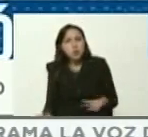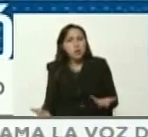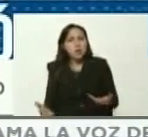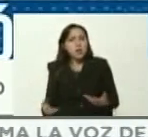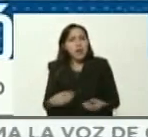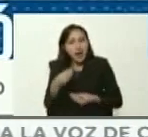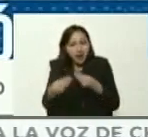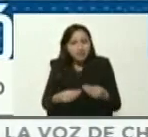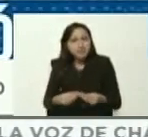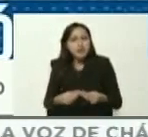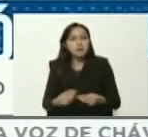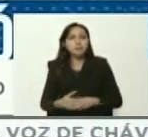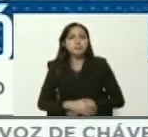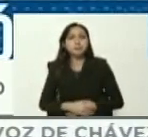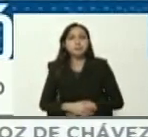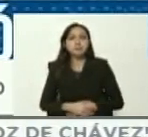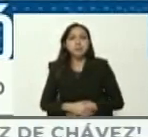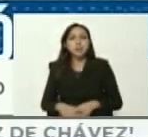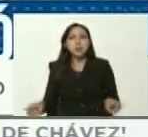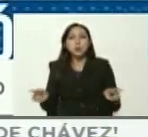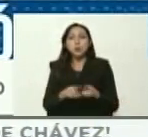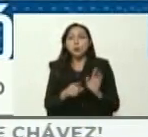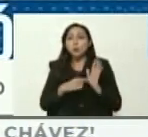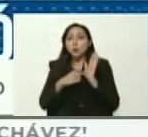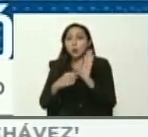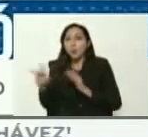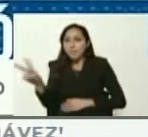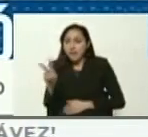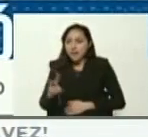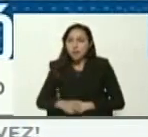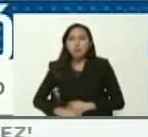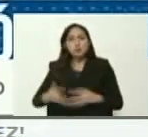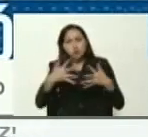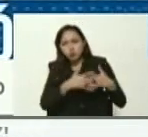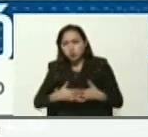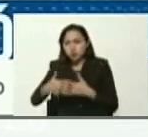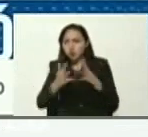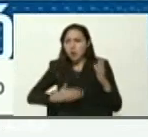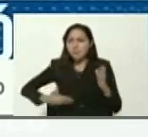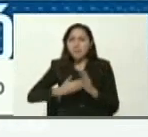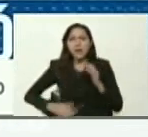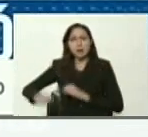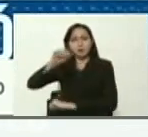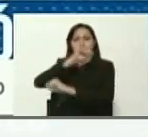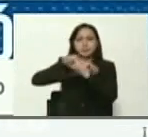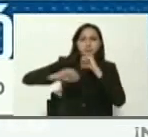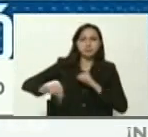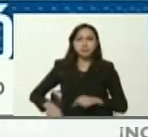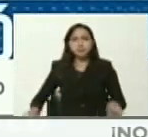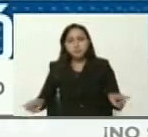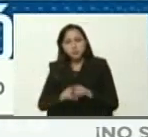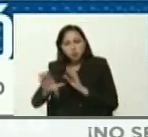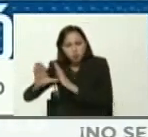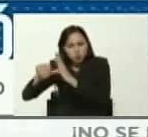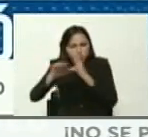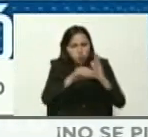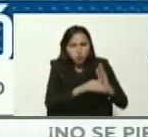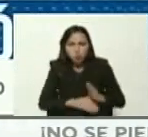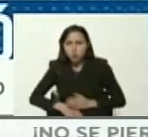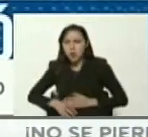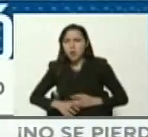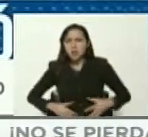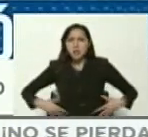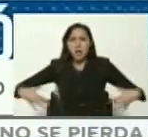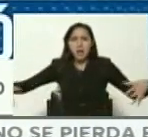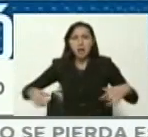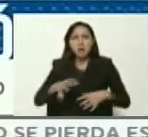tocado a Venezuela, ante la embestida brutal del imperio norteamericano, ante el robo de nuestros dineros en el